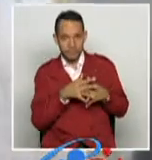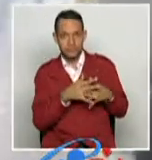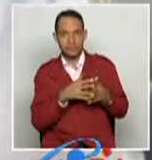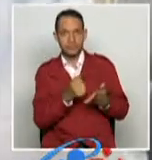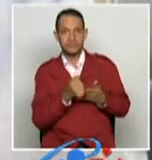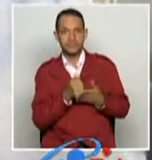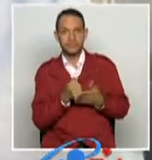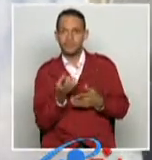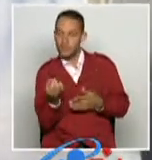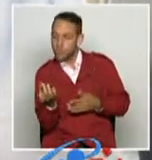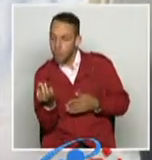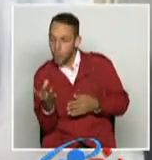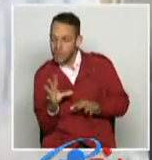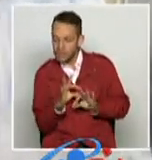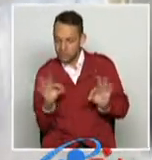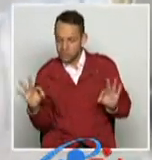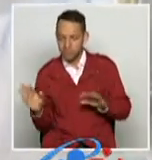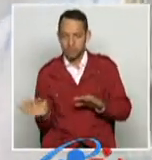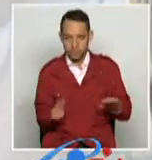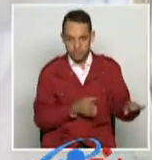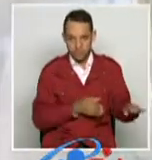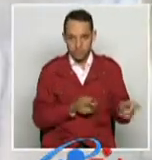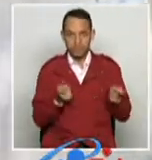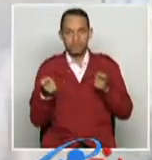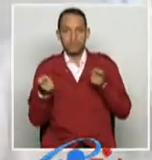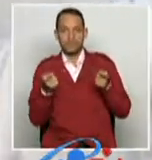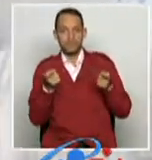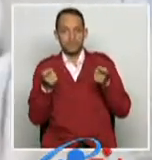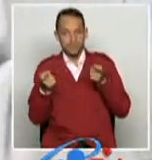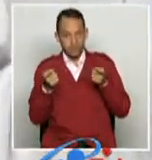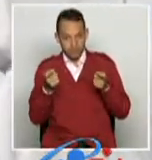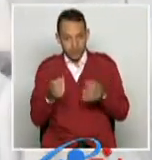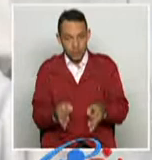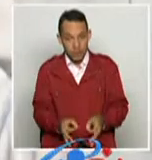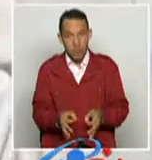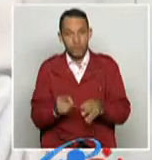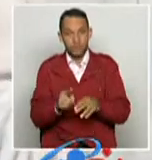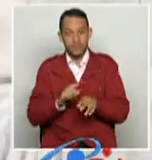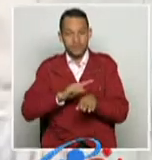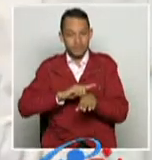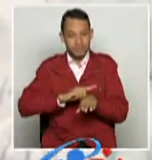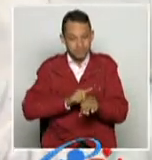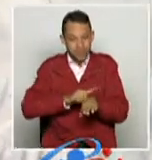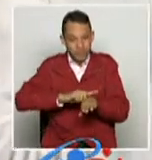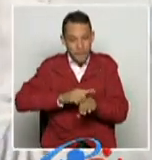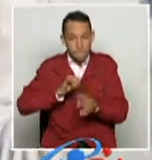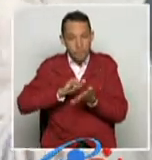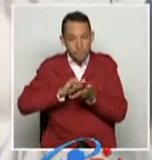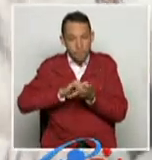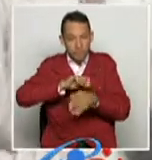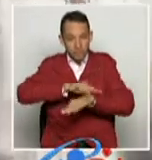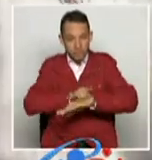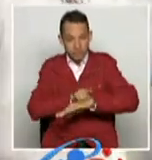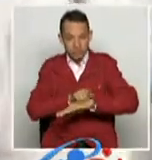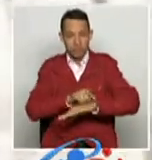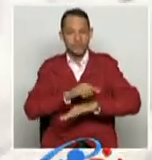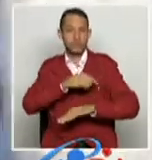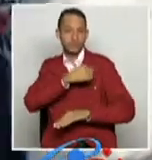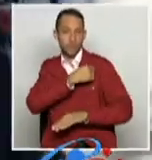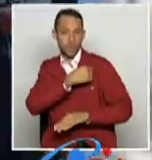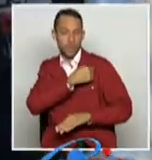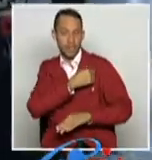del dolor. De hecho, si la calibramos y empezamos a girar con sentido en las manecillas del reloj, esa sensación va a ir aumentando. Sí, ahí se